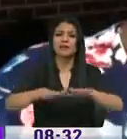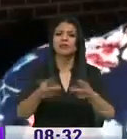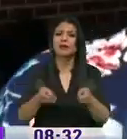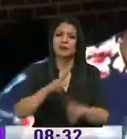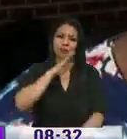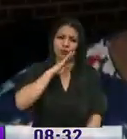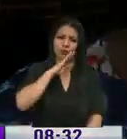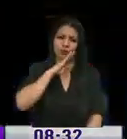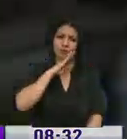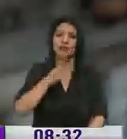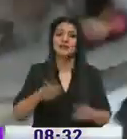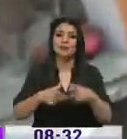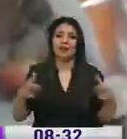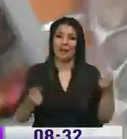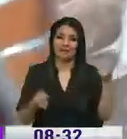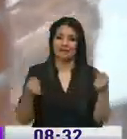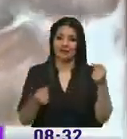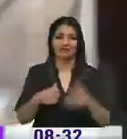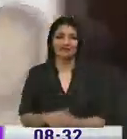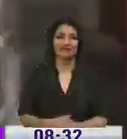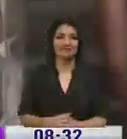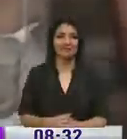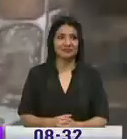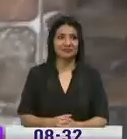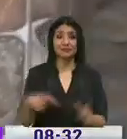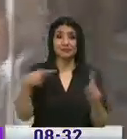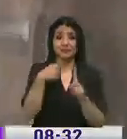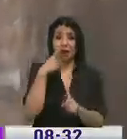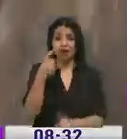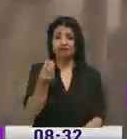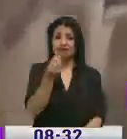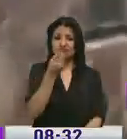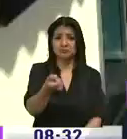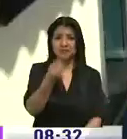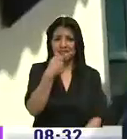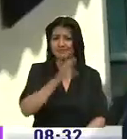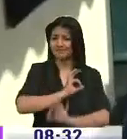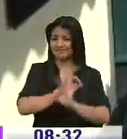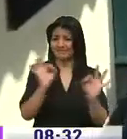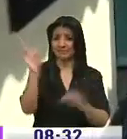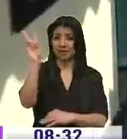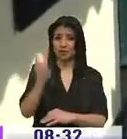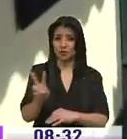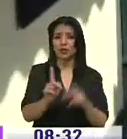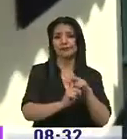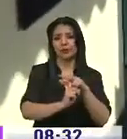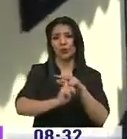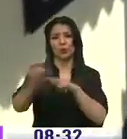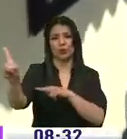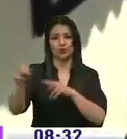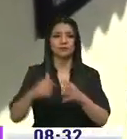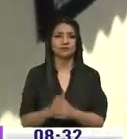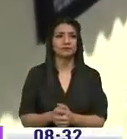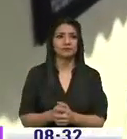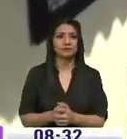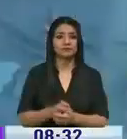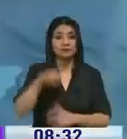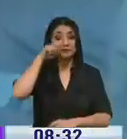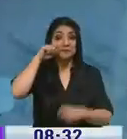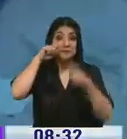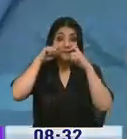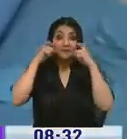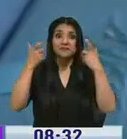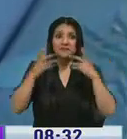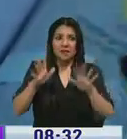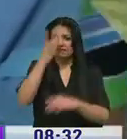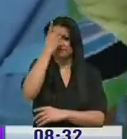en el camión. José Abreu, impotente por la falta de comida y medicinas para su familia en Venezuela, se armó de valor, se secó las lágrimas y decidió